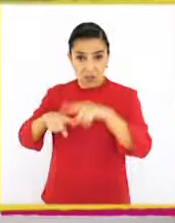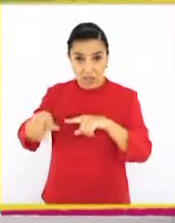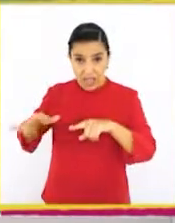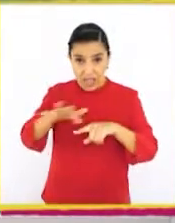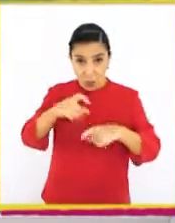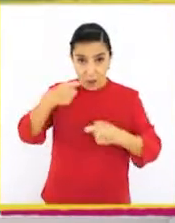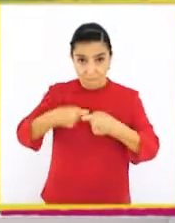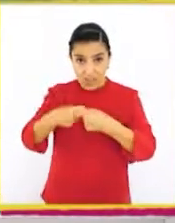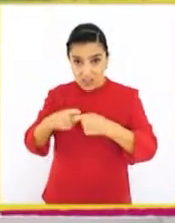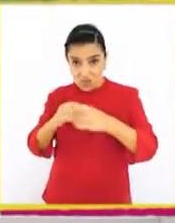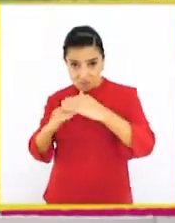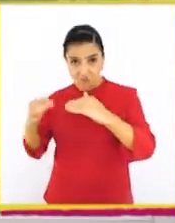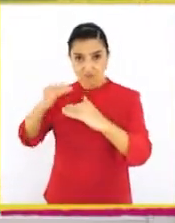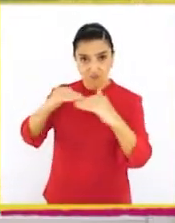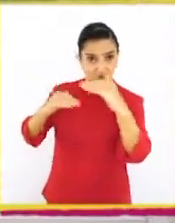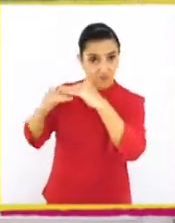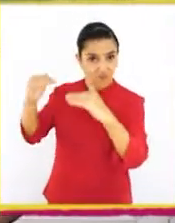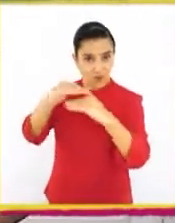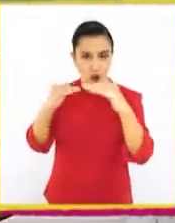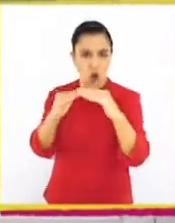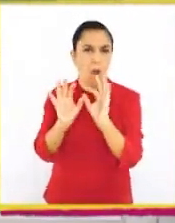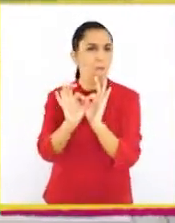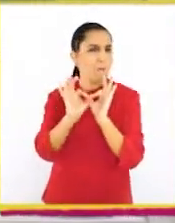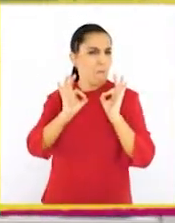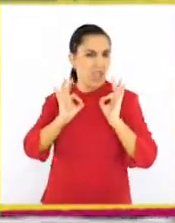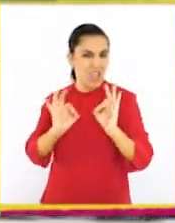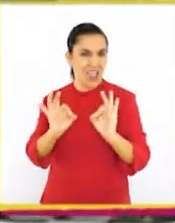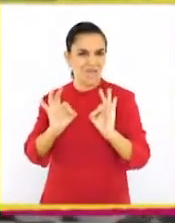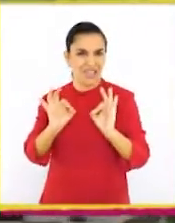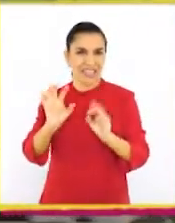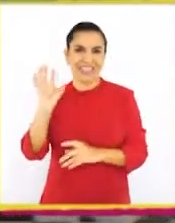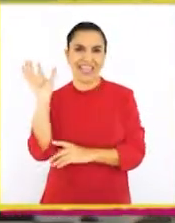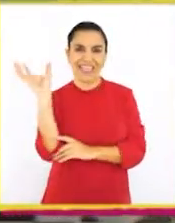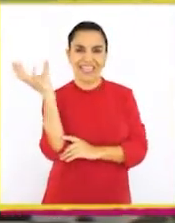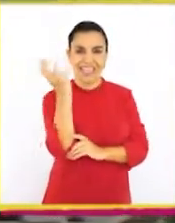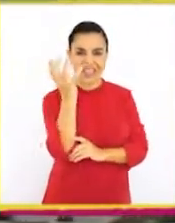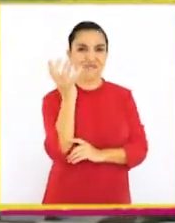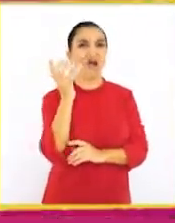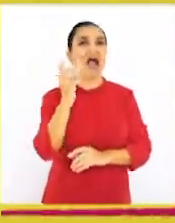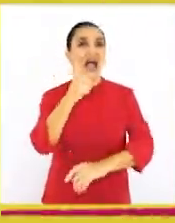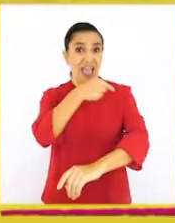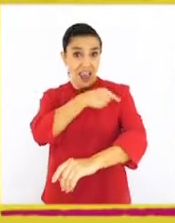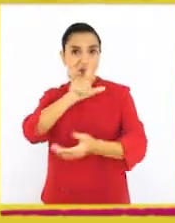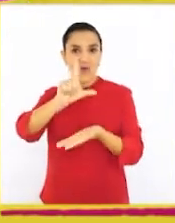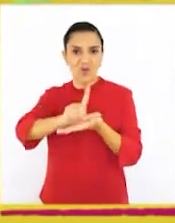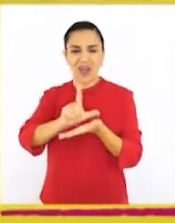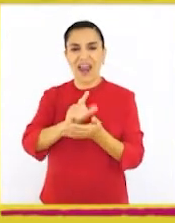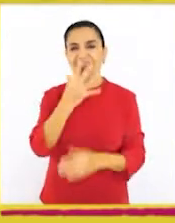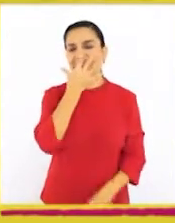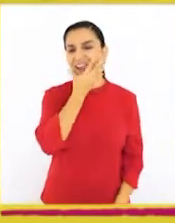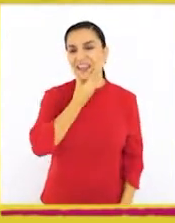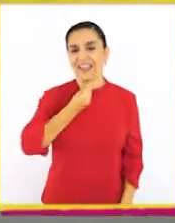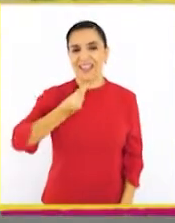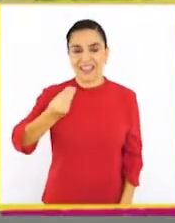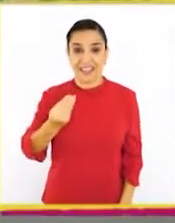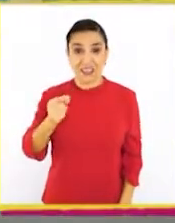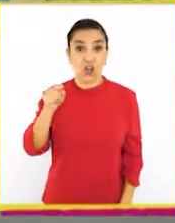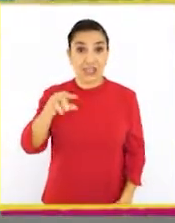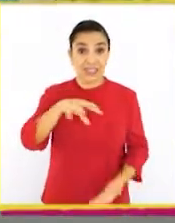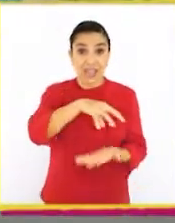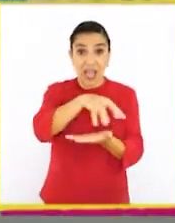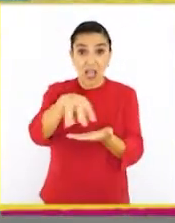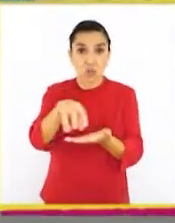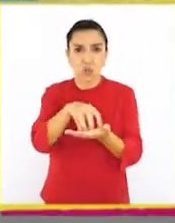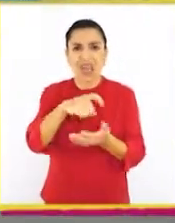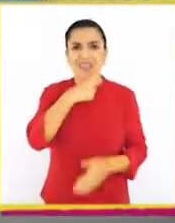Con barro y piedra, muy bien, que resultan perfectas para el clima del lugar. Es muy lindo.